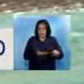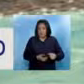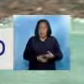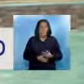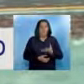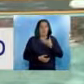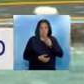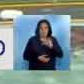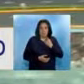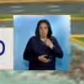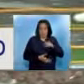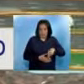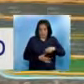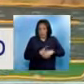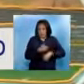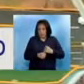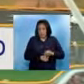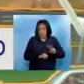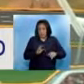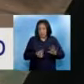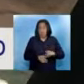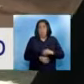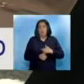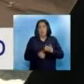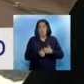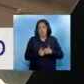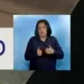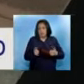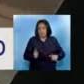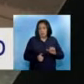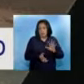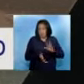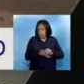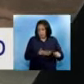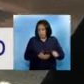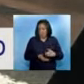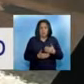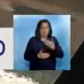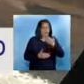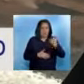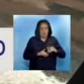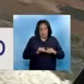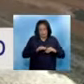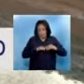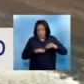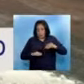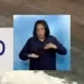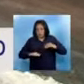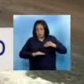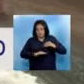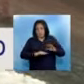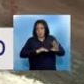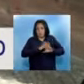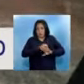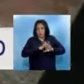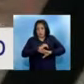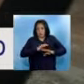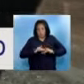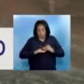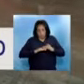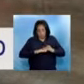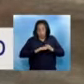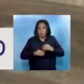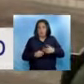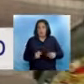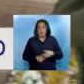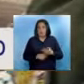año 2016, la obra sufrió un atraso de 5 meses más o menos porque se ha mejorado la escollera que viene a ser la barrera protectora, que es en realidad